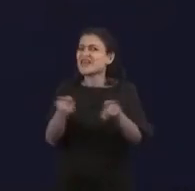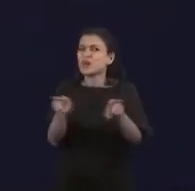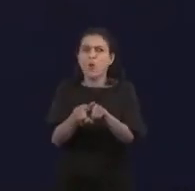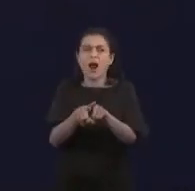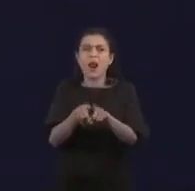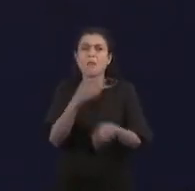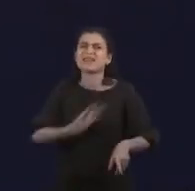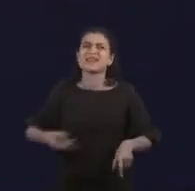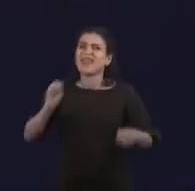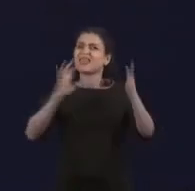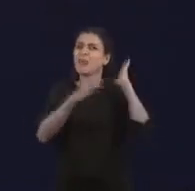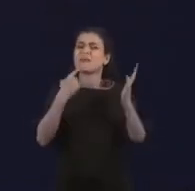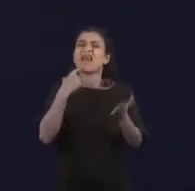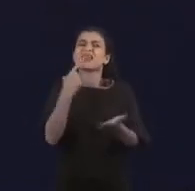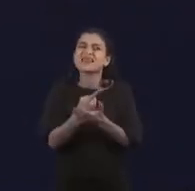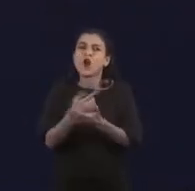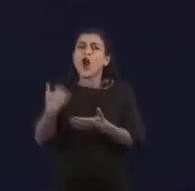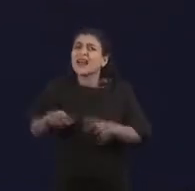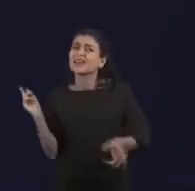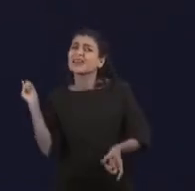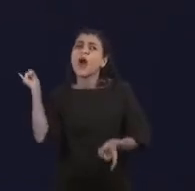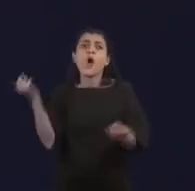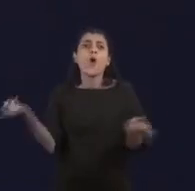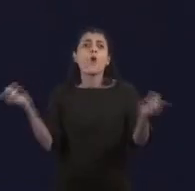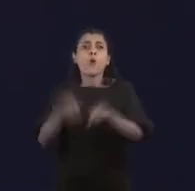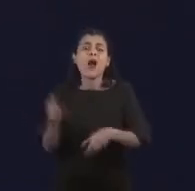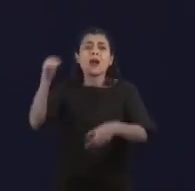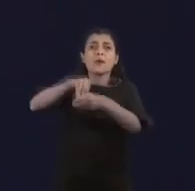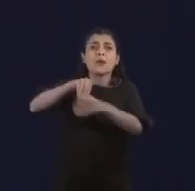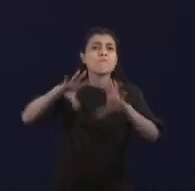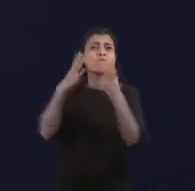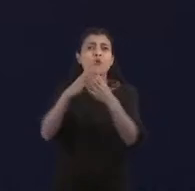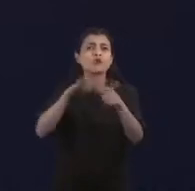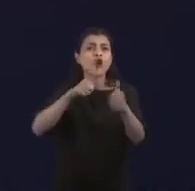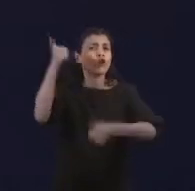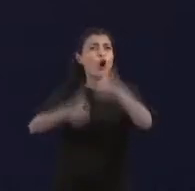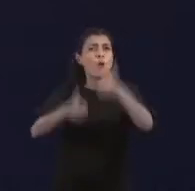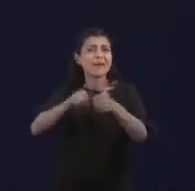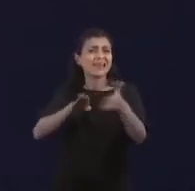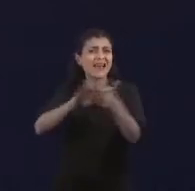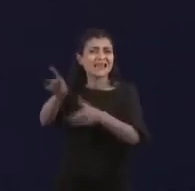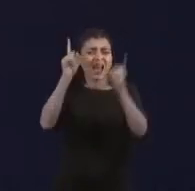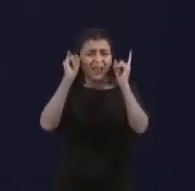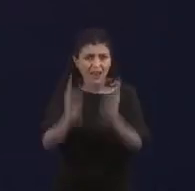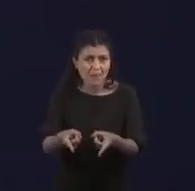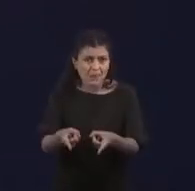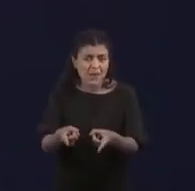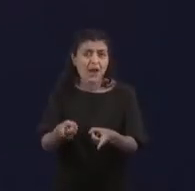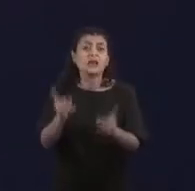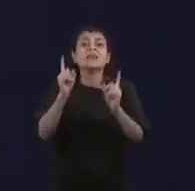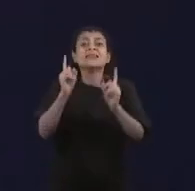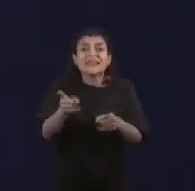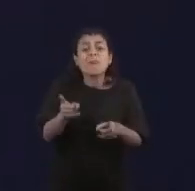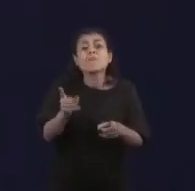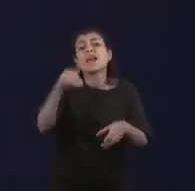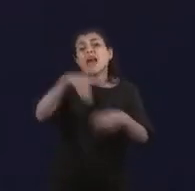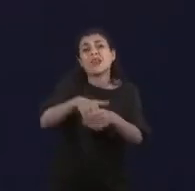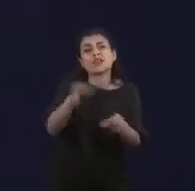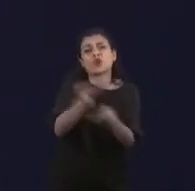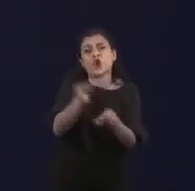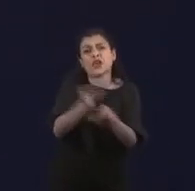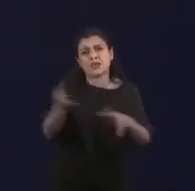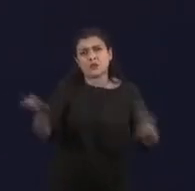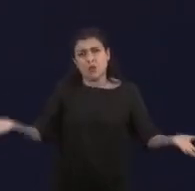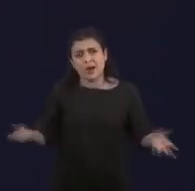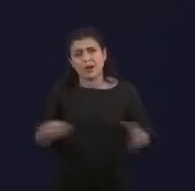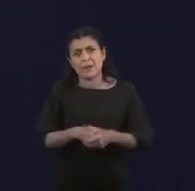mundo, por supuesto que esa inteligencia artificial también va a ser parte de nuestra realidad. Entiendo que también en el aula, ¿no? Pero te repito, eso es